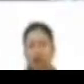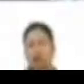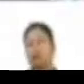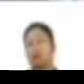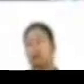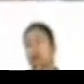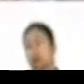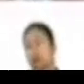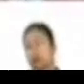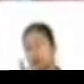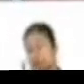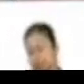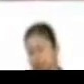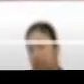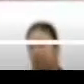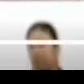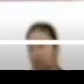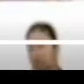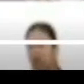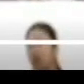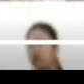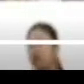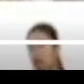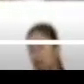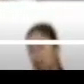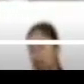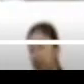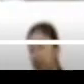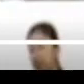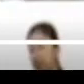esta hermosa alcaldía.